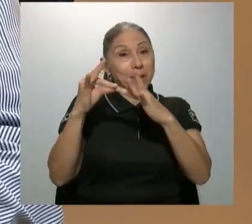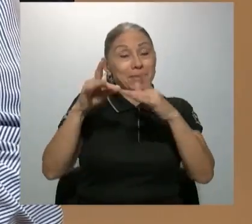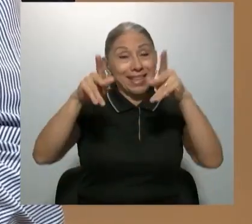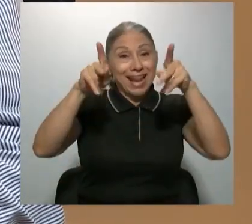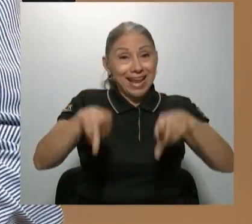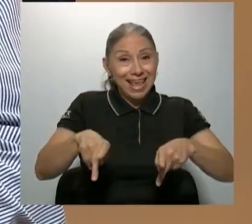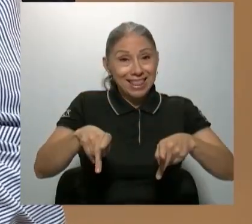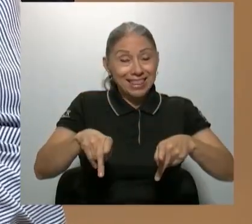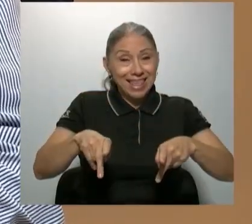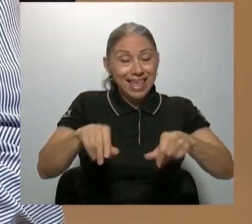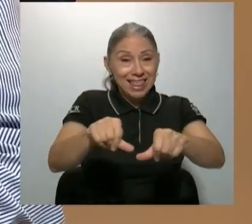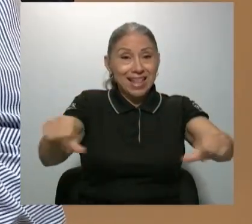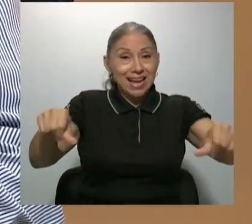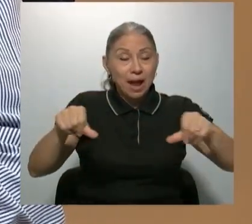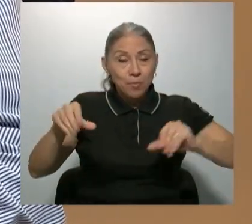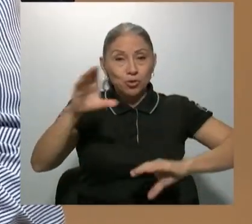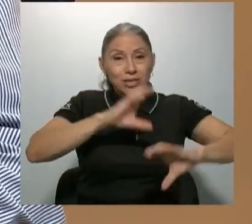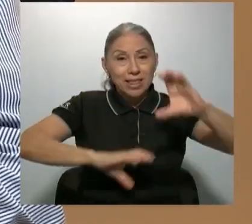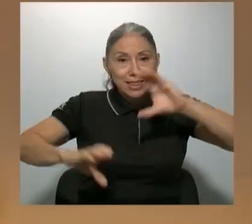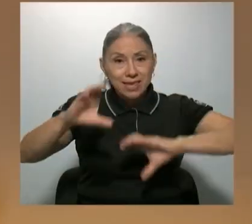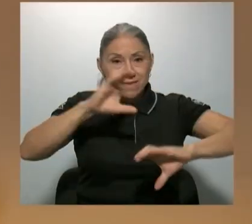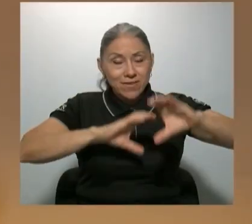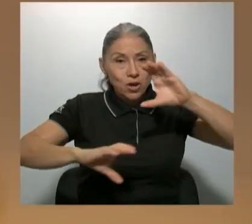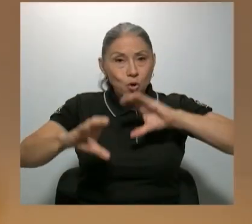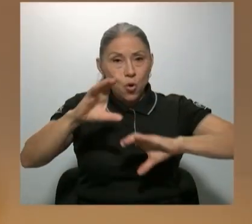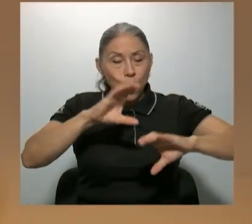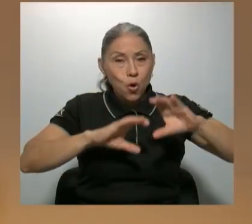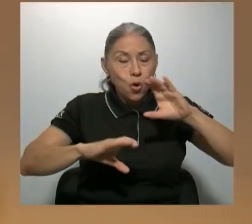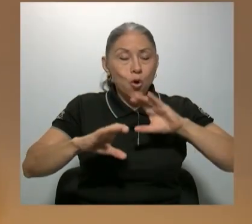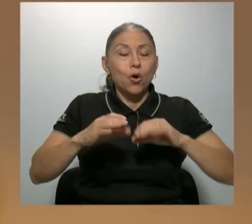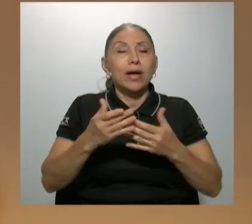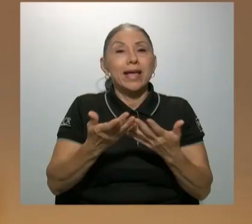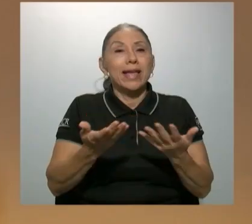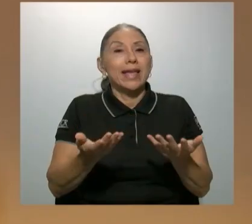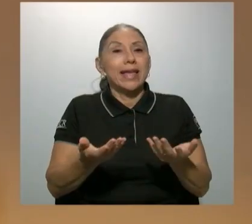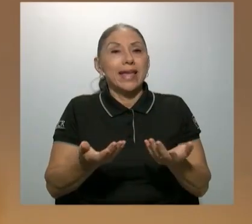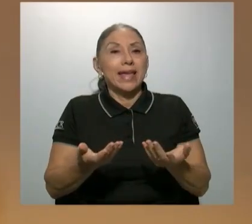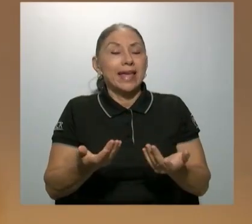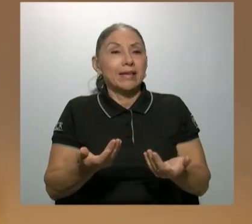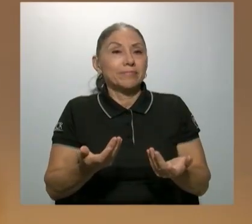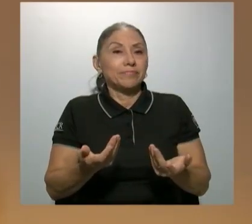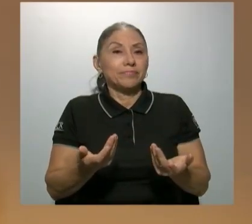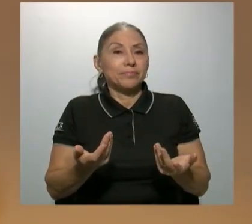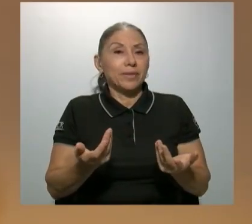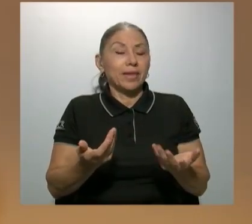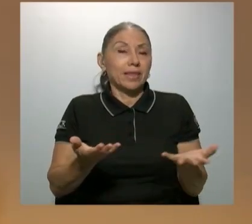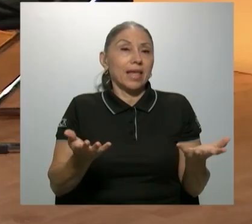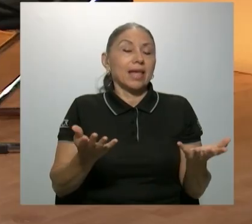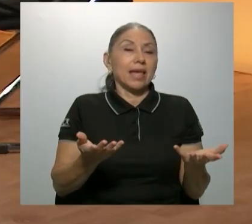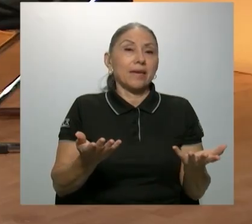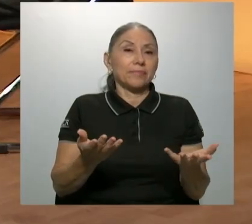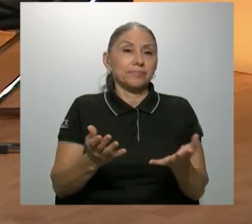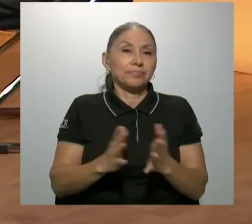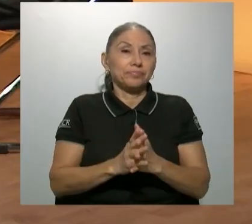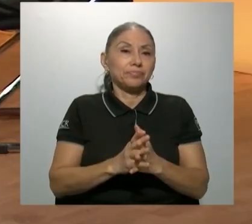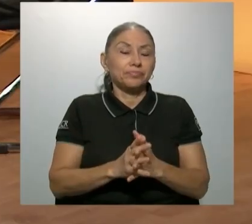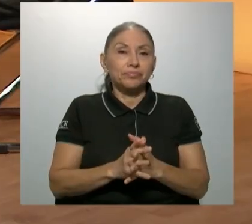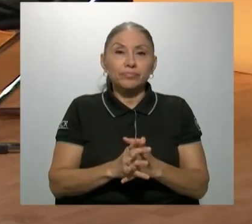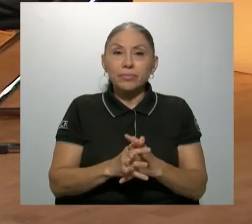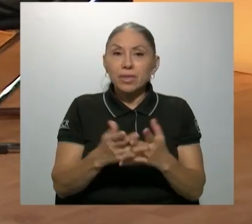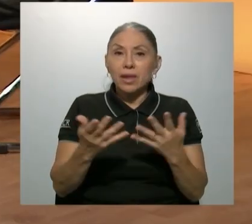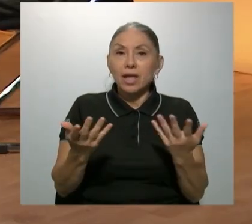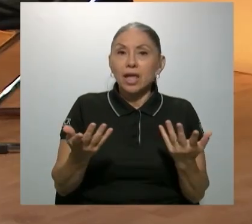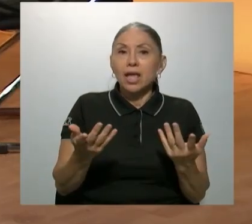campo científico, que es donde lo operaba más, de que no se vaya como a